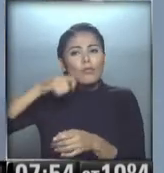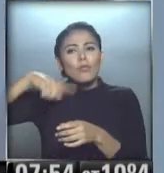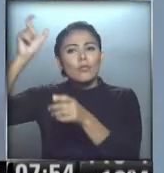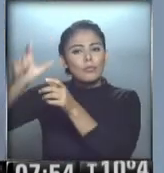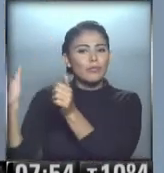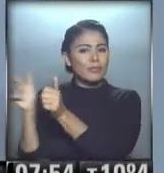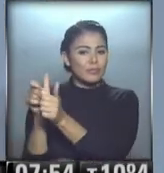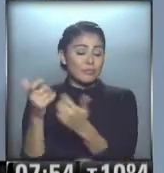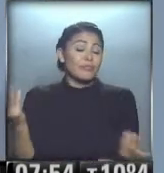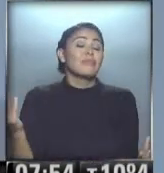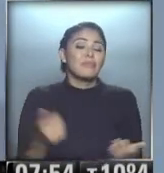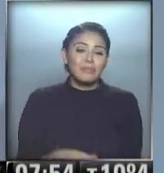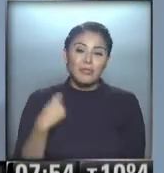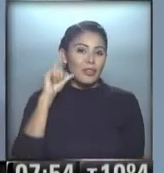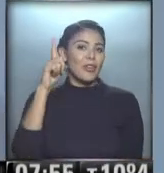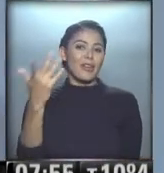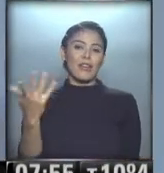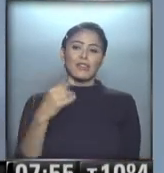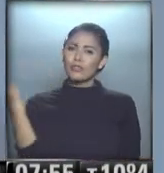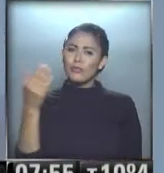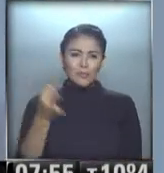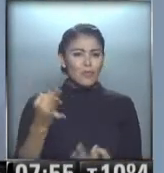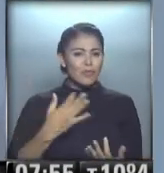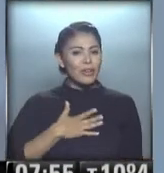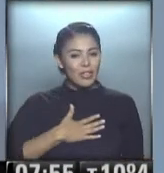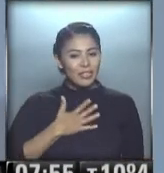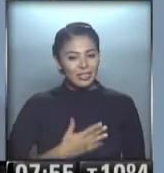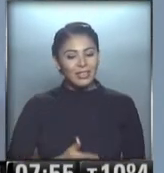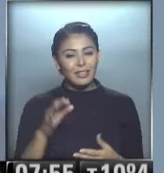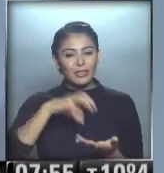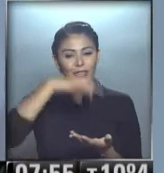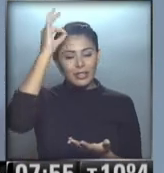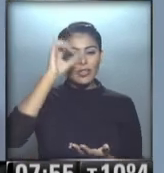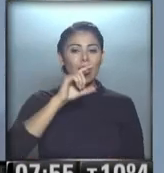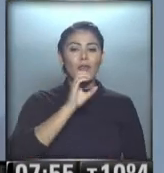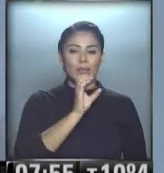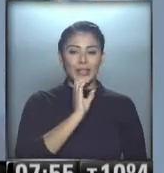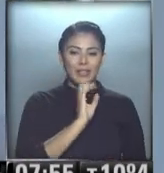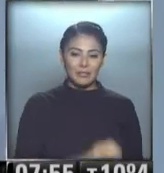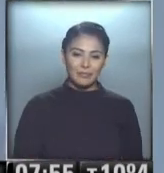Y bueno, lo logramos y nos fue muy bien y estamos muy contentos en el Teatro de la Comedia.